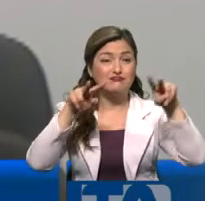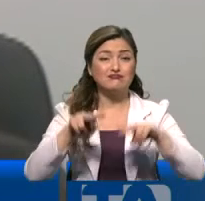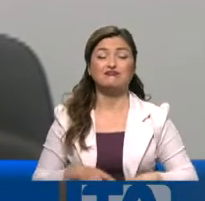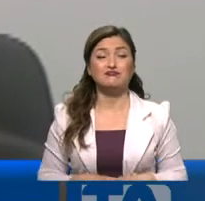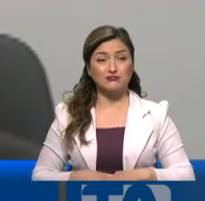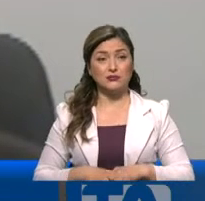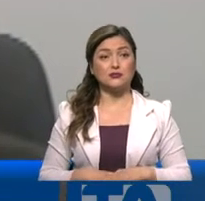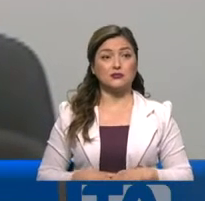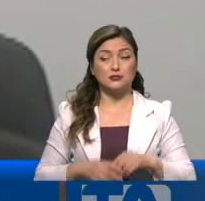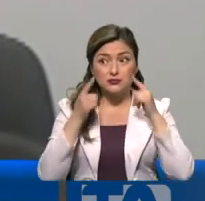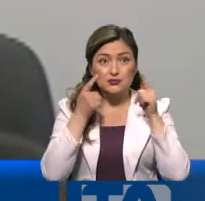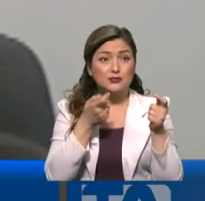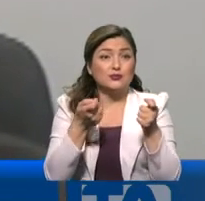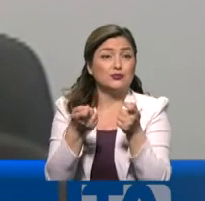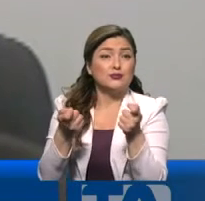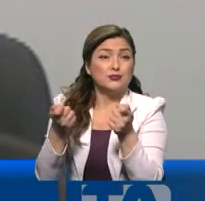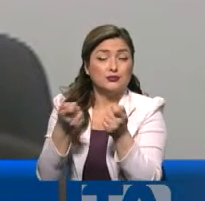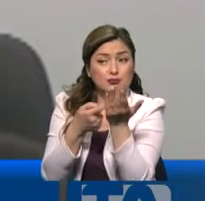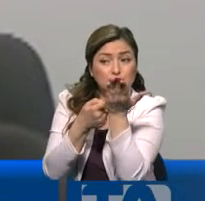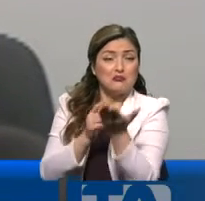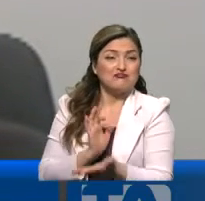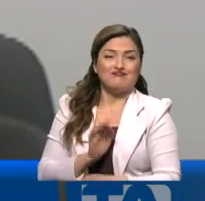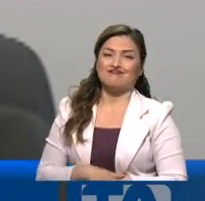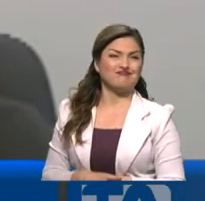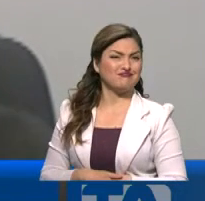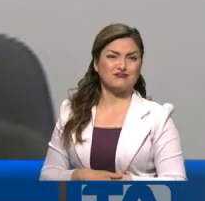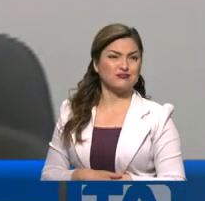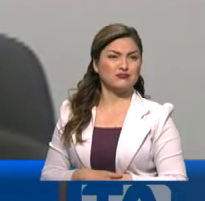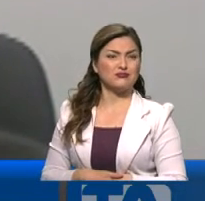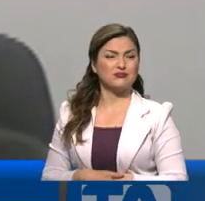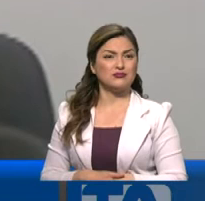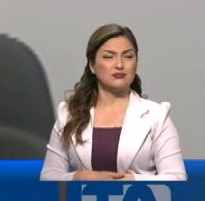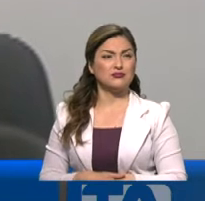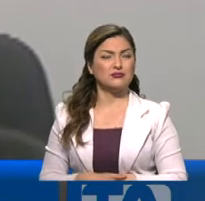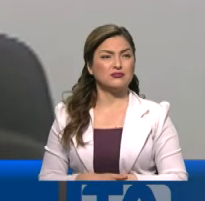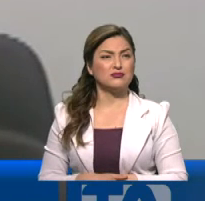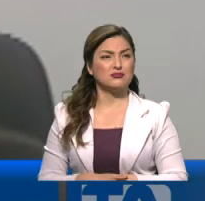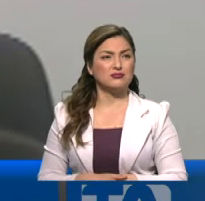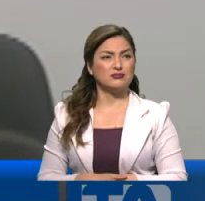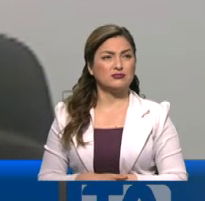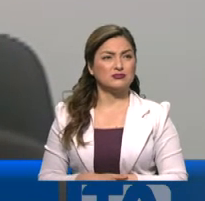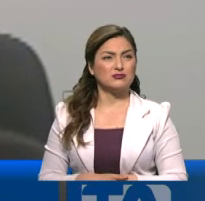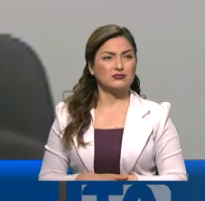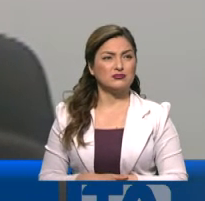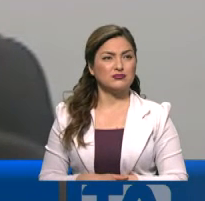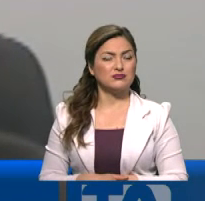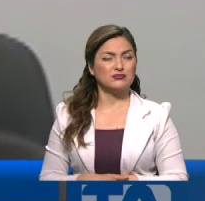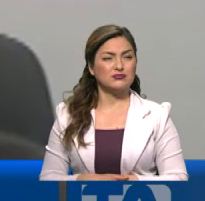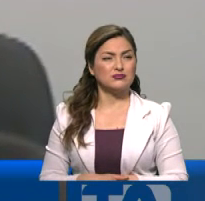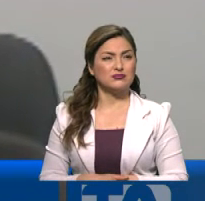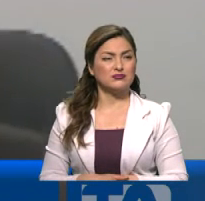ninguna clase de monitoreos o un análisis técnico pues que permita asegurar o concluir de una